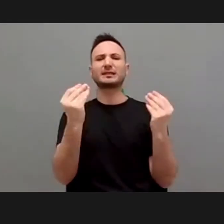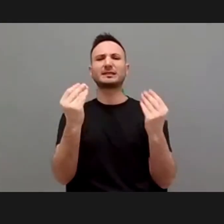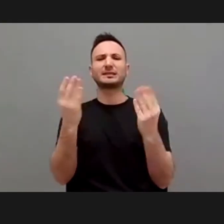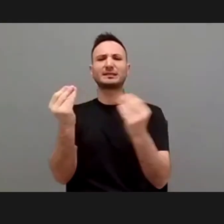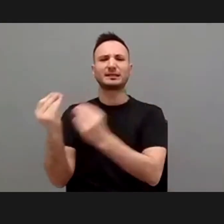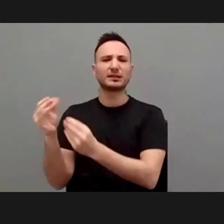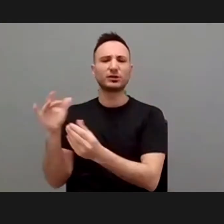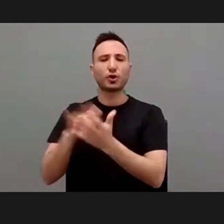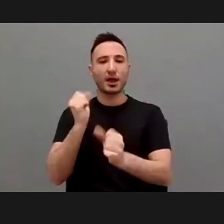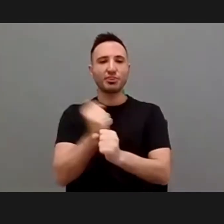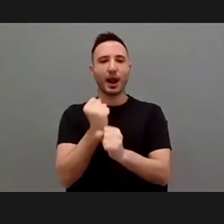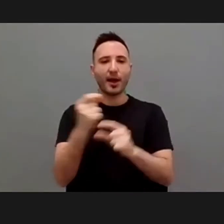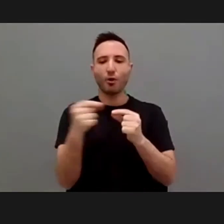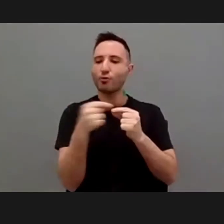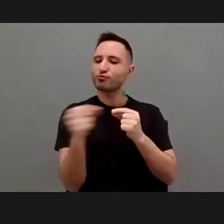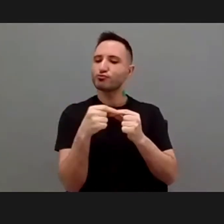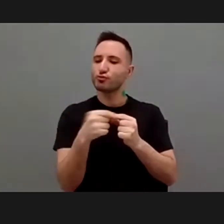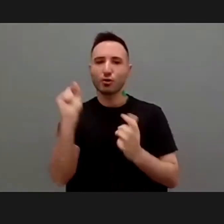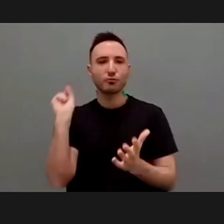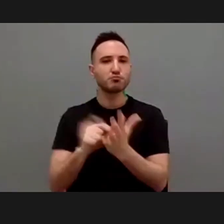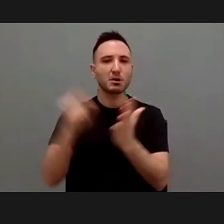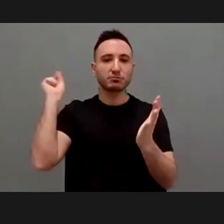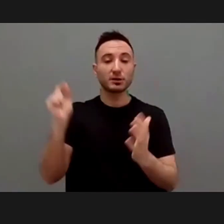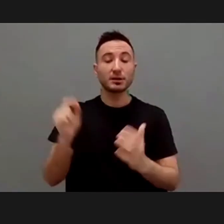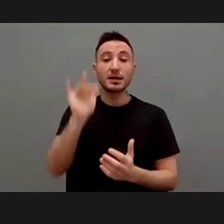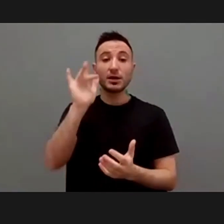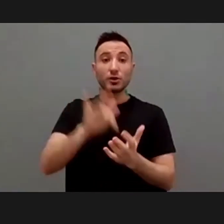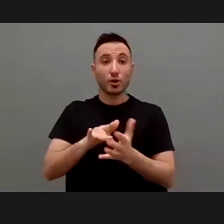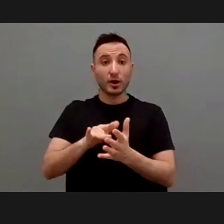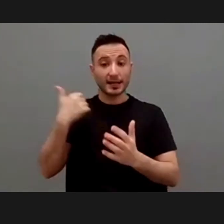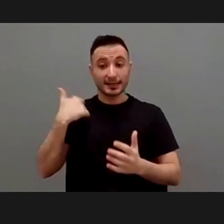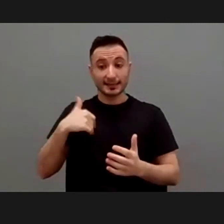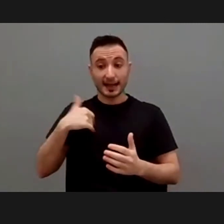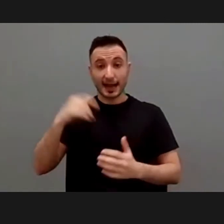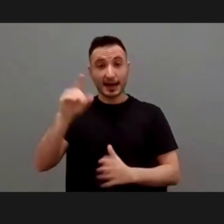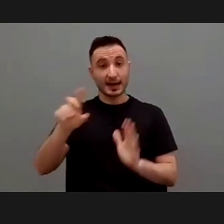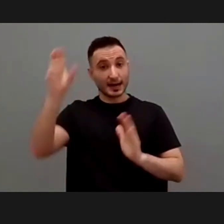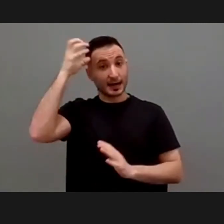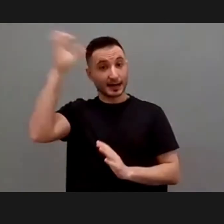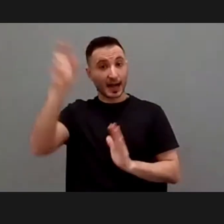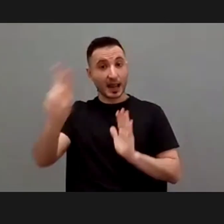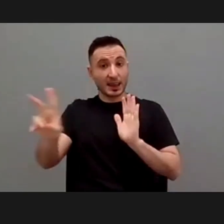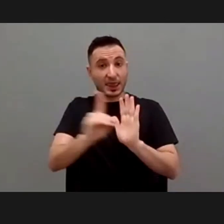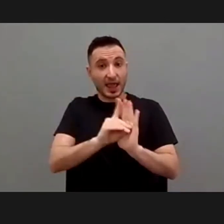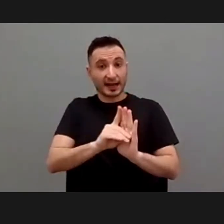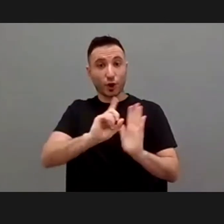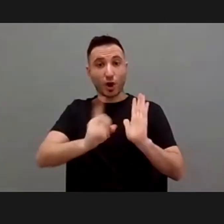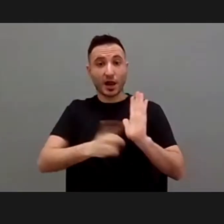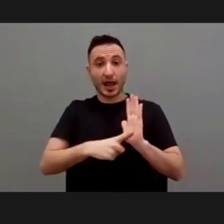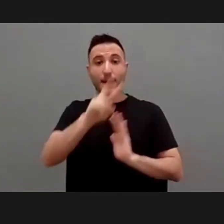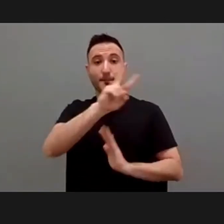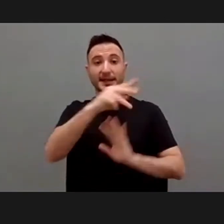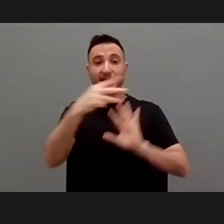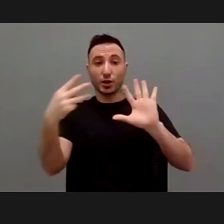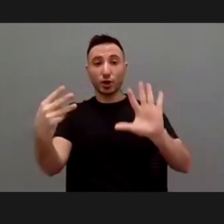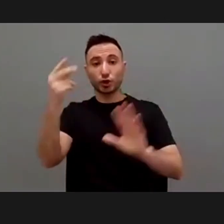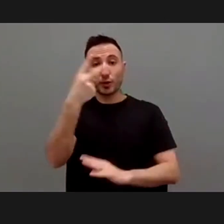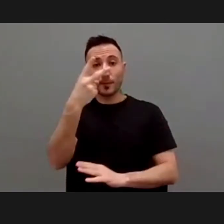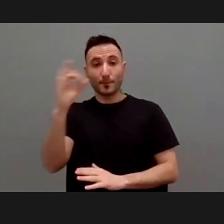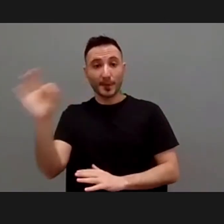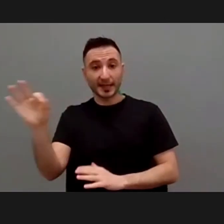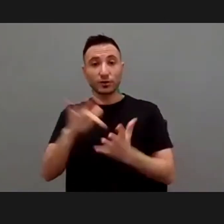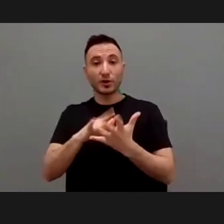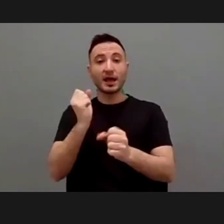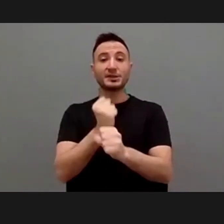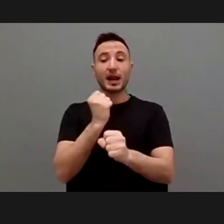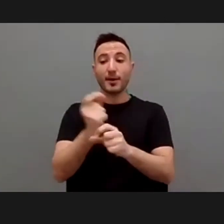el teletrabajo de forma inmediata y tras la entrada en vigor del Real Decreto Ley 2820 que regula el trabajo a distancia, se